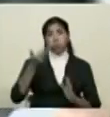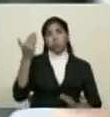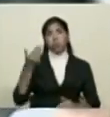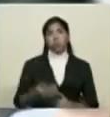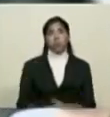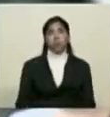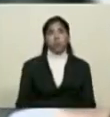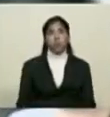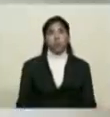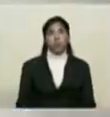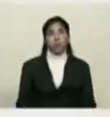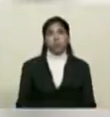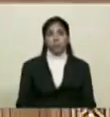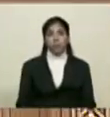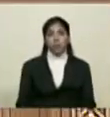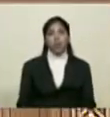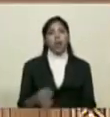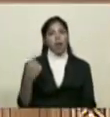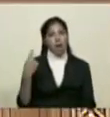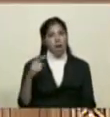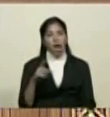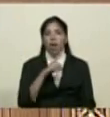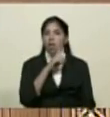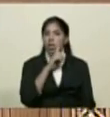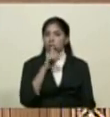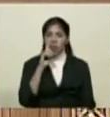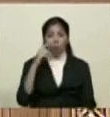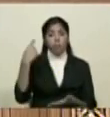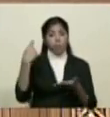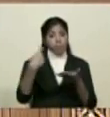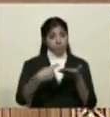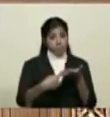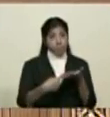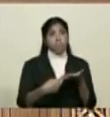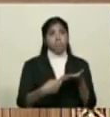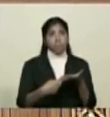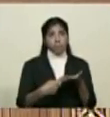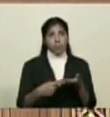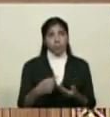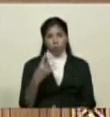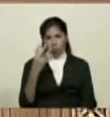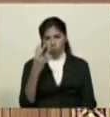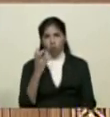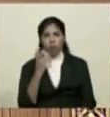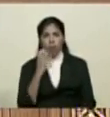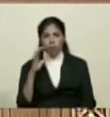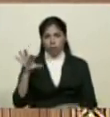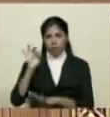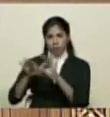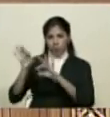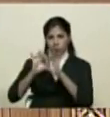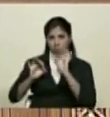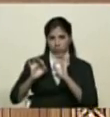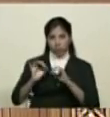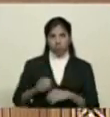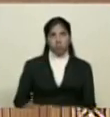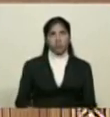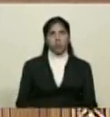Tenemos el nombre, obviamente, de todas esas empresas. Solamente quise tomar cuatro ejemplos. La empresa